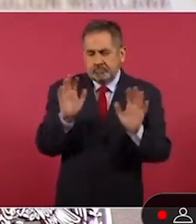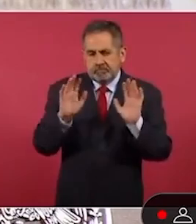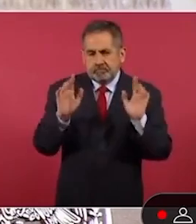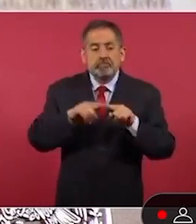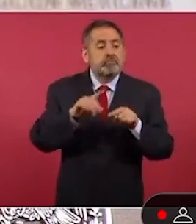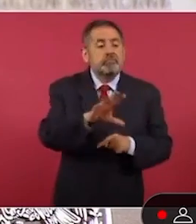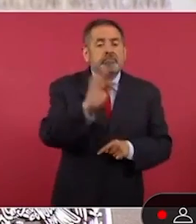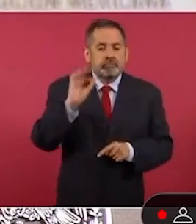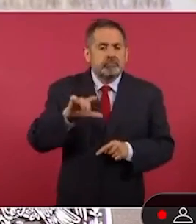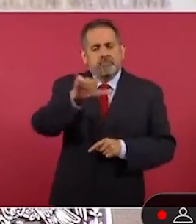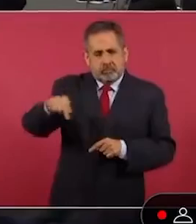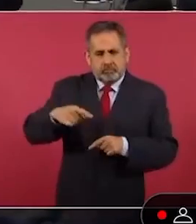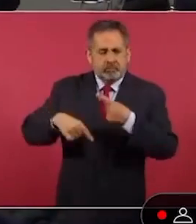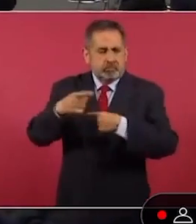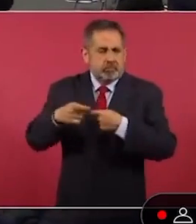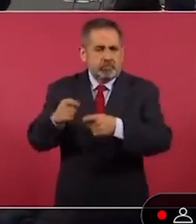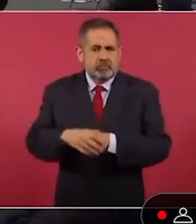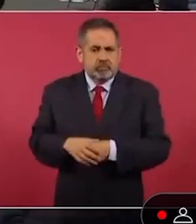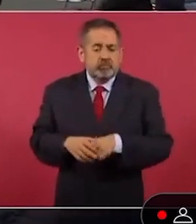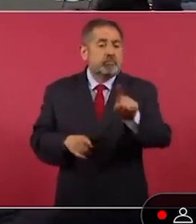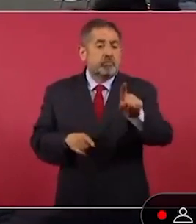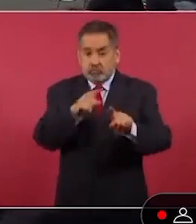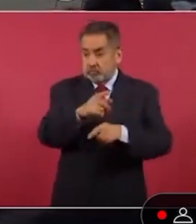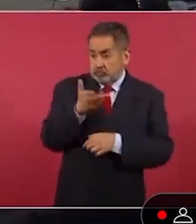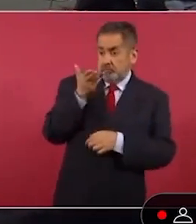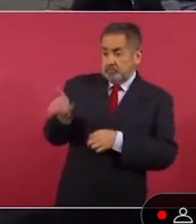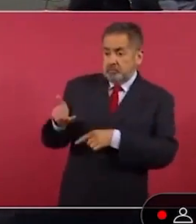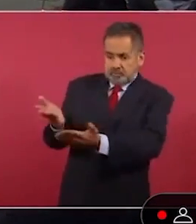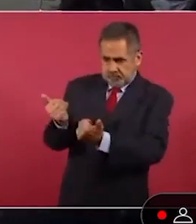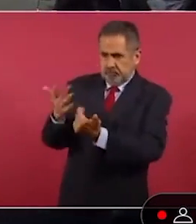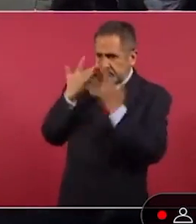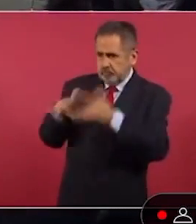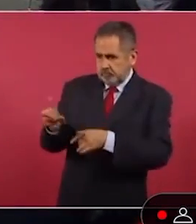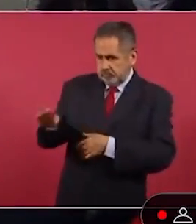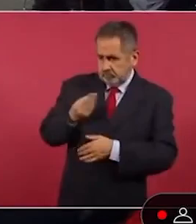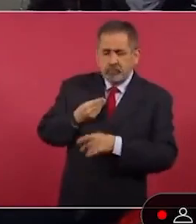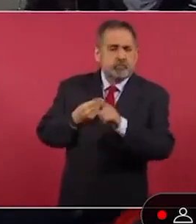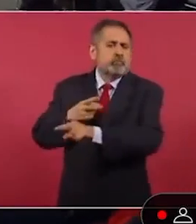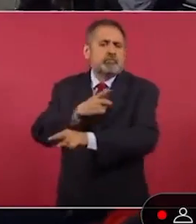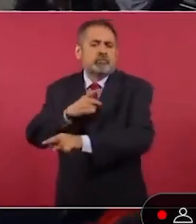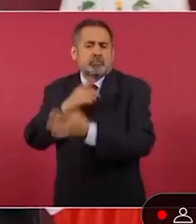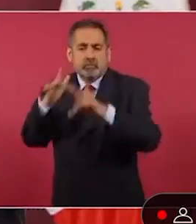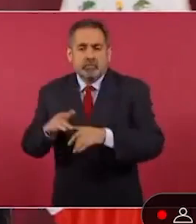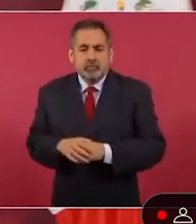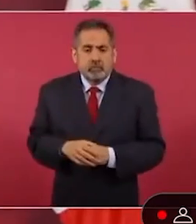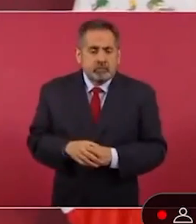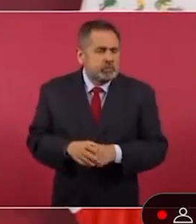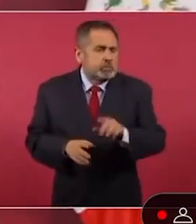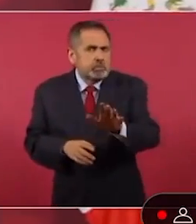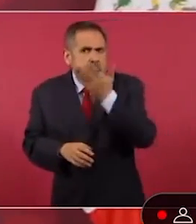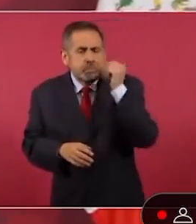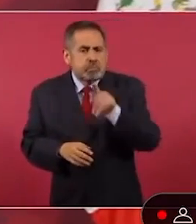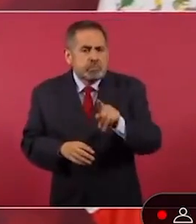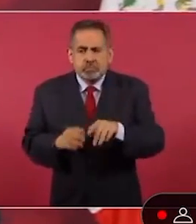Ya pronto lo vamos a resolver. ¿Pero fue solicitada esta, se le solicitó esta renuncia al funcionario? No sé cómo lo hizo